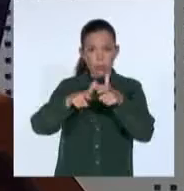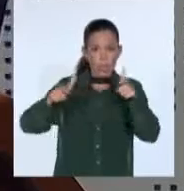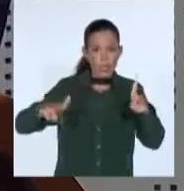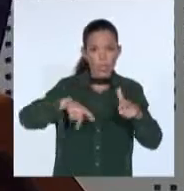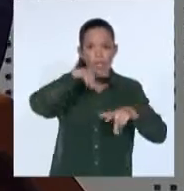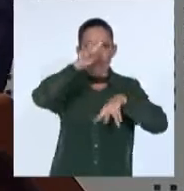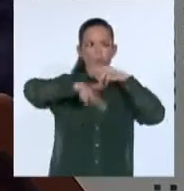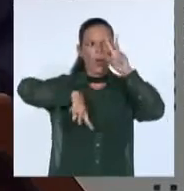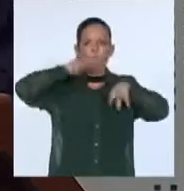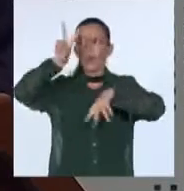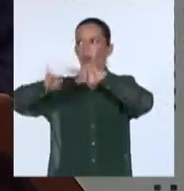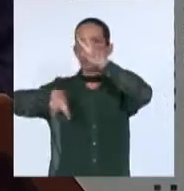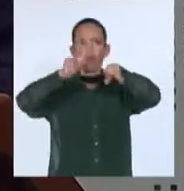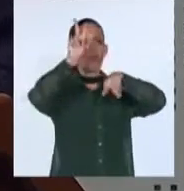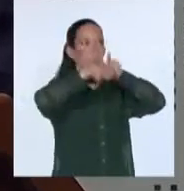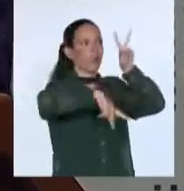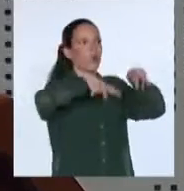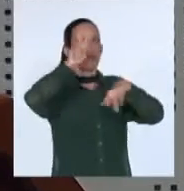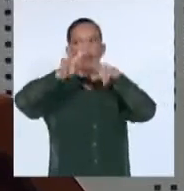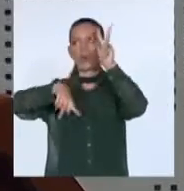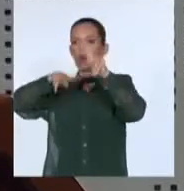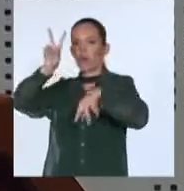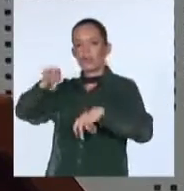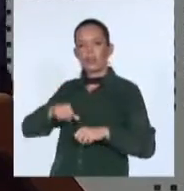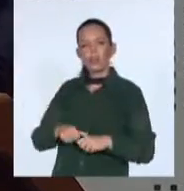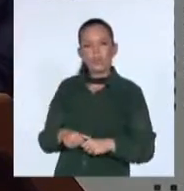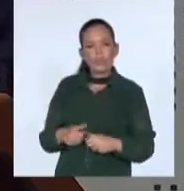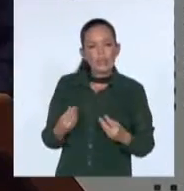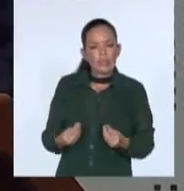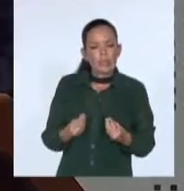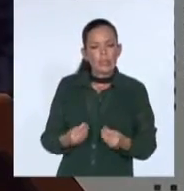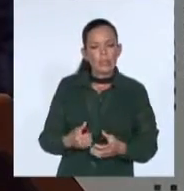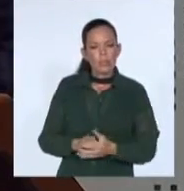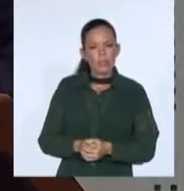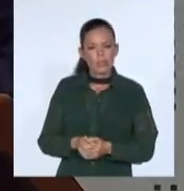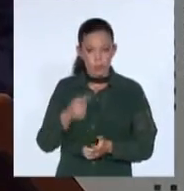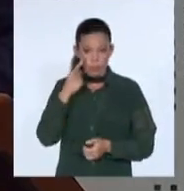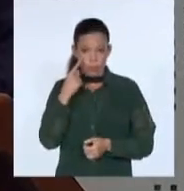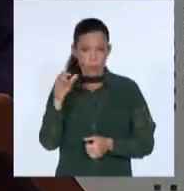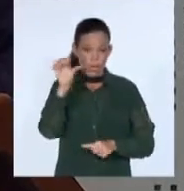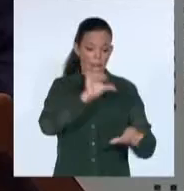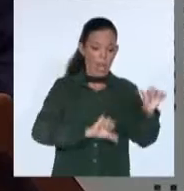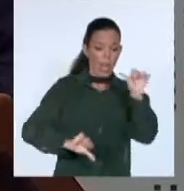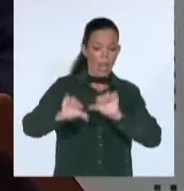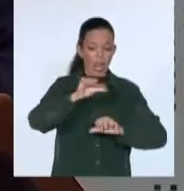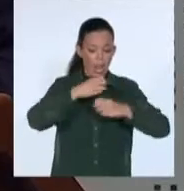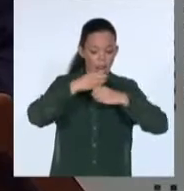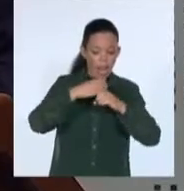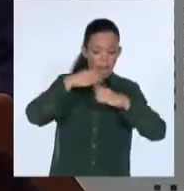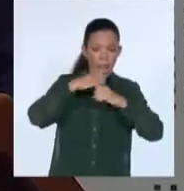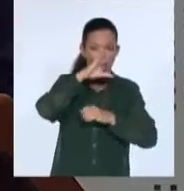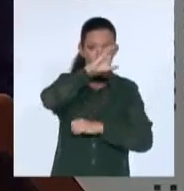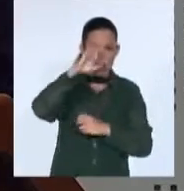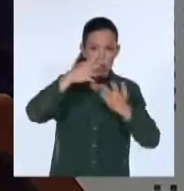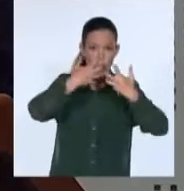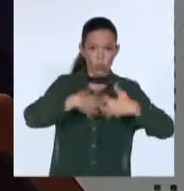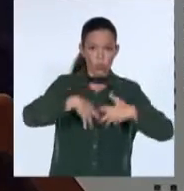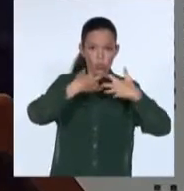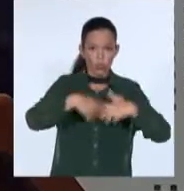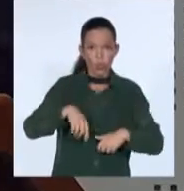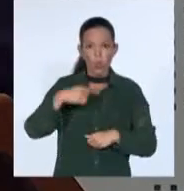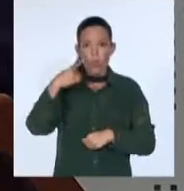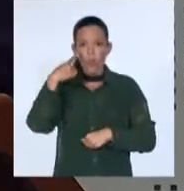Fue el momento donde vimos que los grandes laboratorios nos imponían a los países condiciones desmedidas para poder acceder